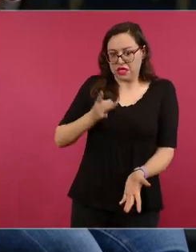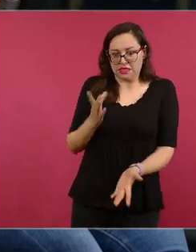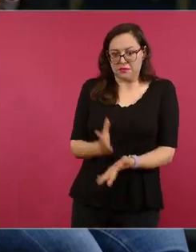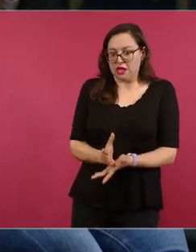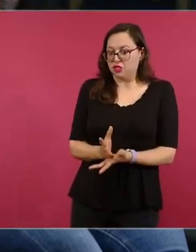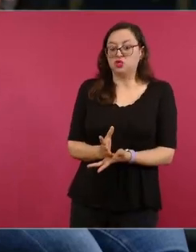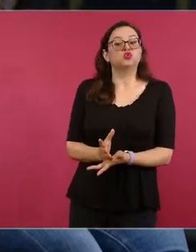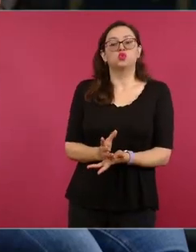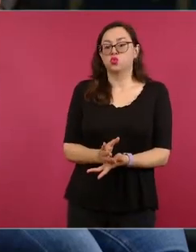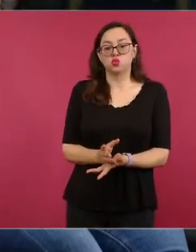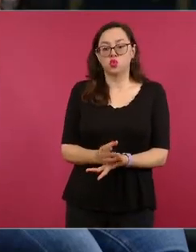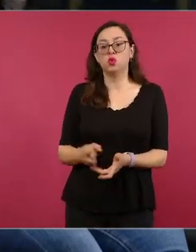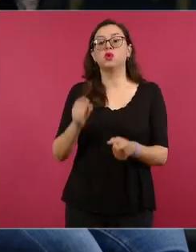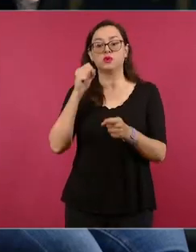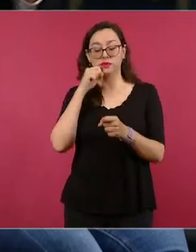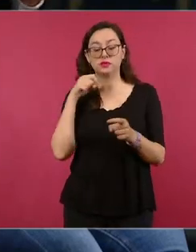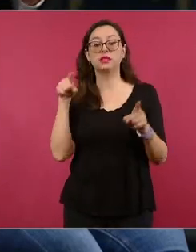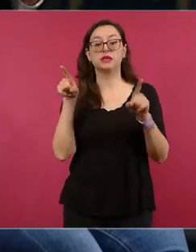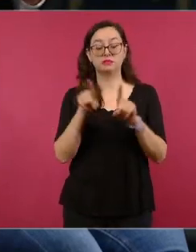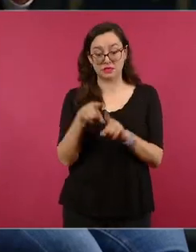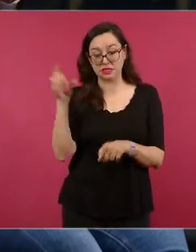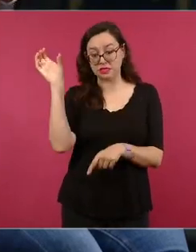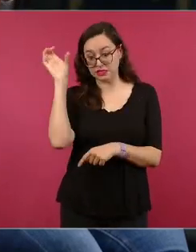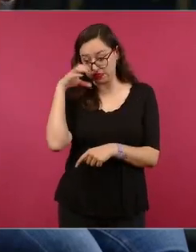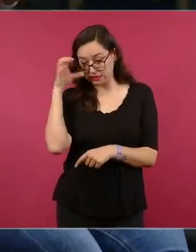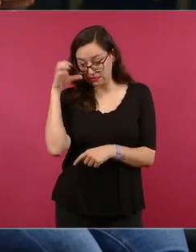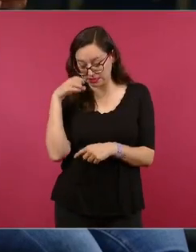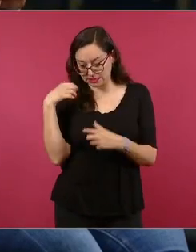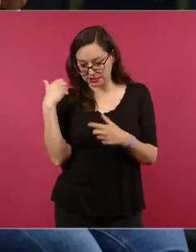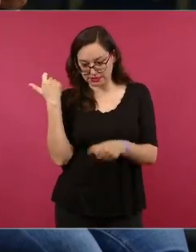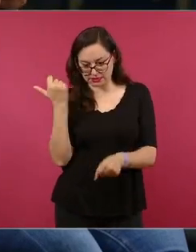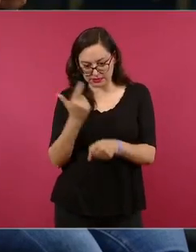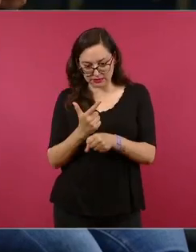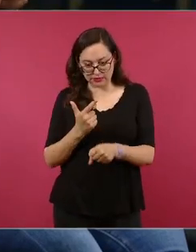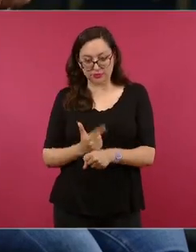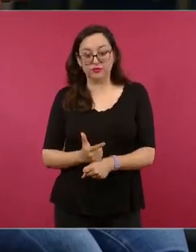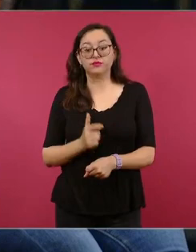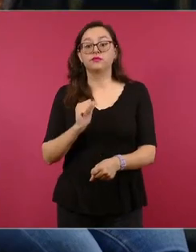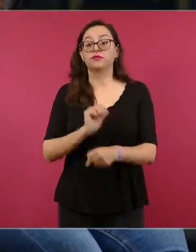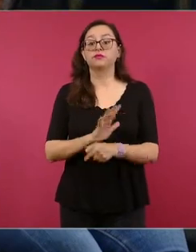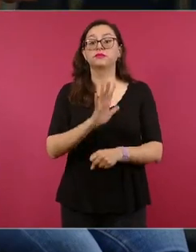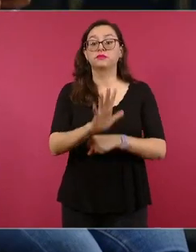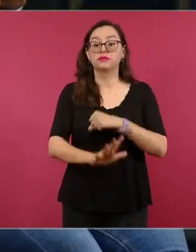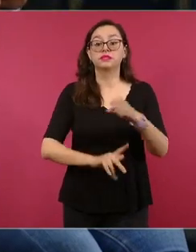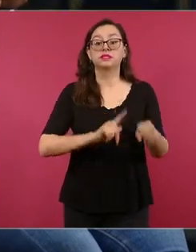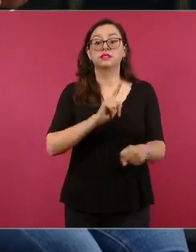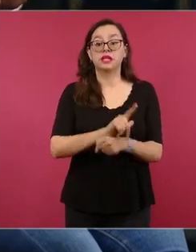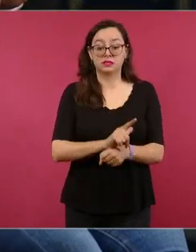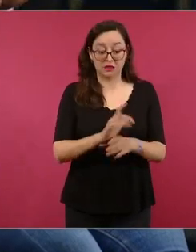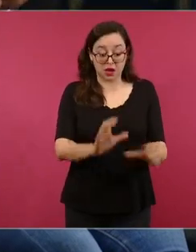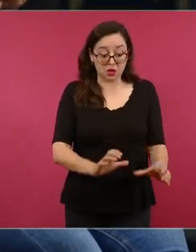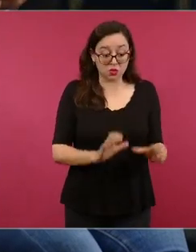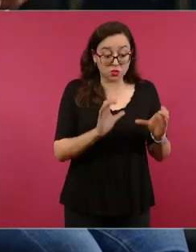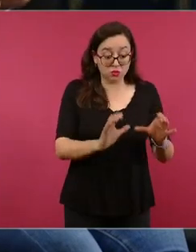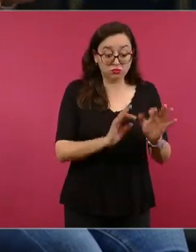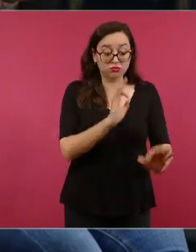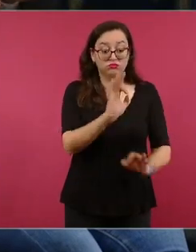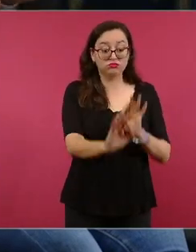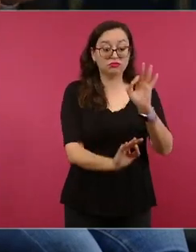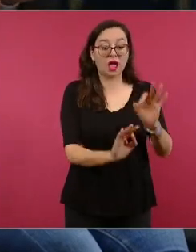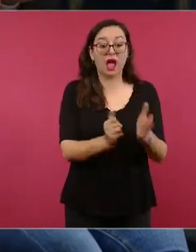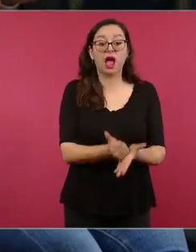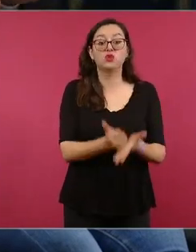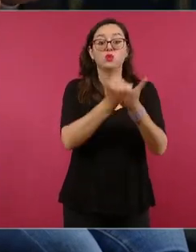la ciencia, sabemos que la materia de la protección animal tiene incidencia en todas las facetas y estratos de la